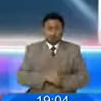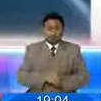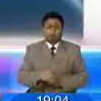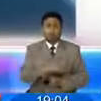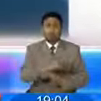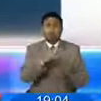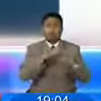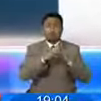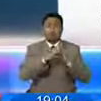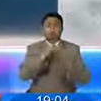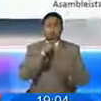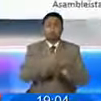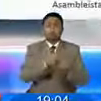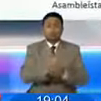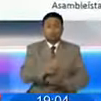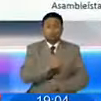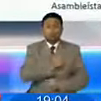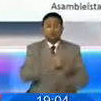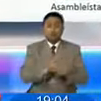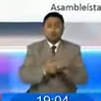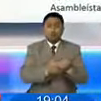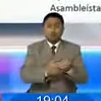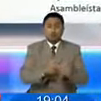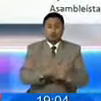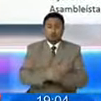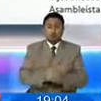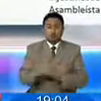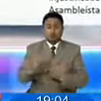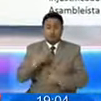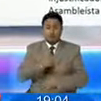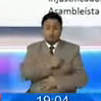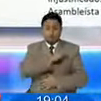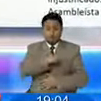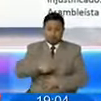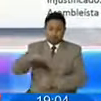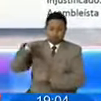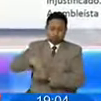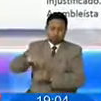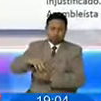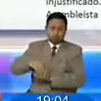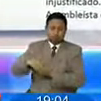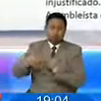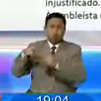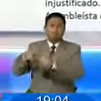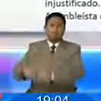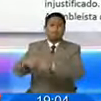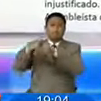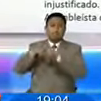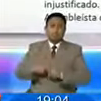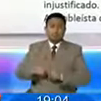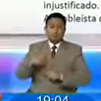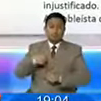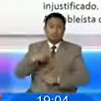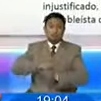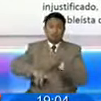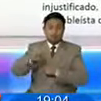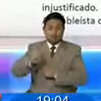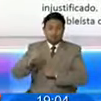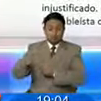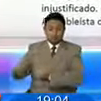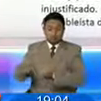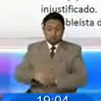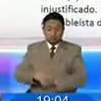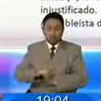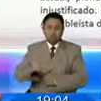vivienda fue adquirida con recursos propios, provenientes del ahorro personal y de un préstamo personal temporal que me efectuaron mis hermanos, de